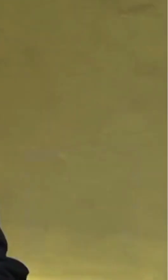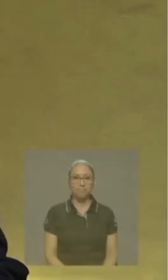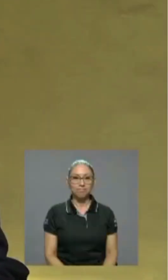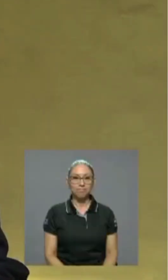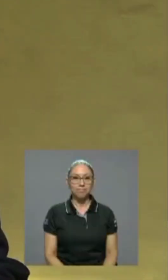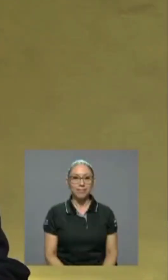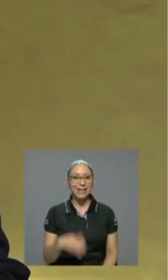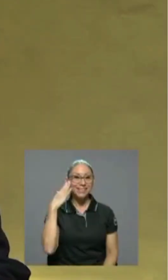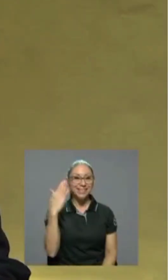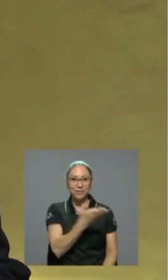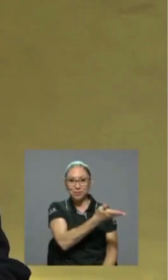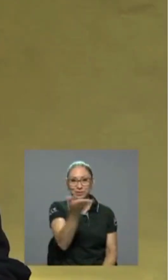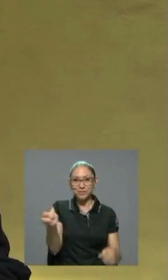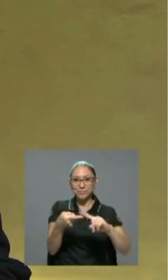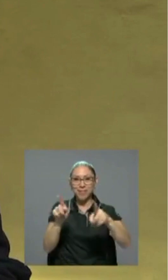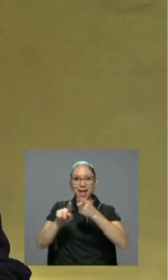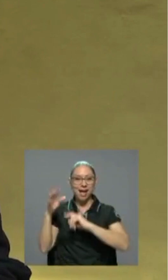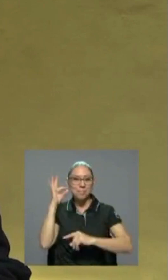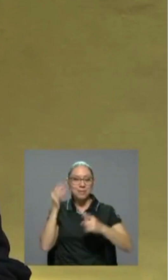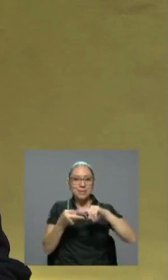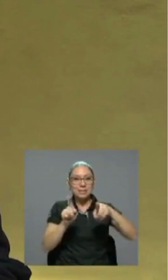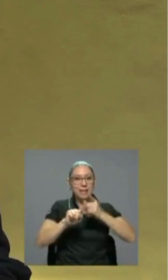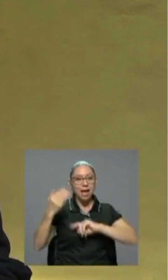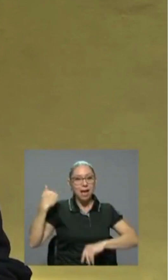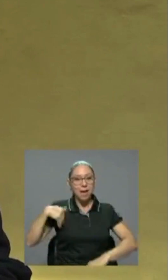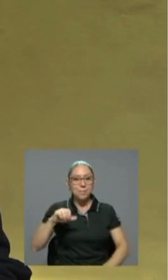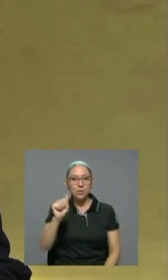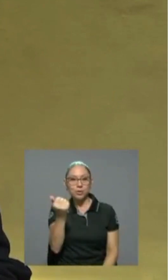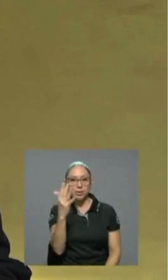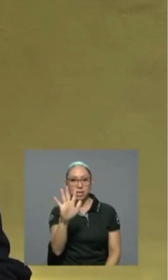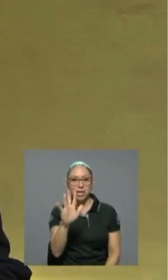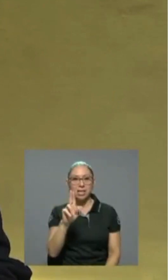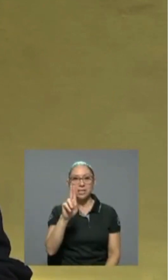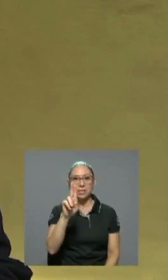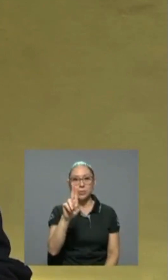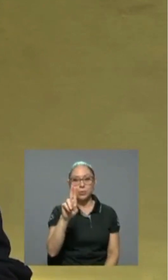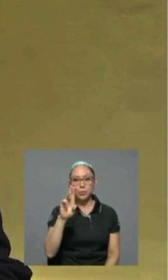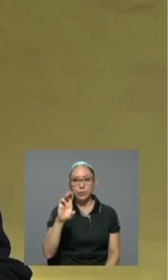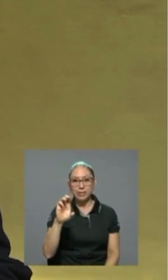Los saludamos, amigas y amigos de 15 UCR,